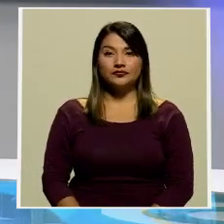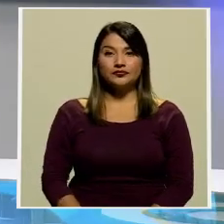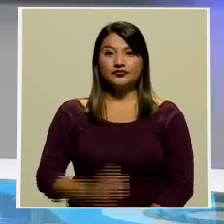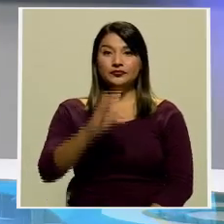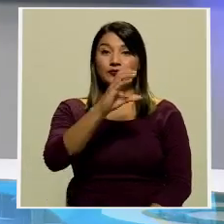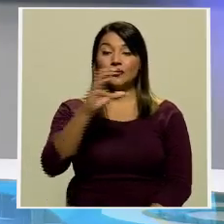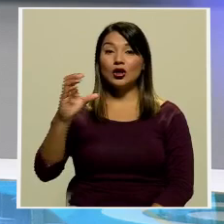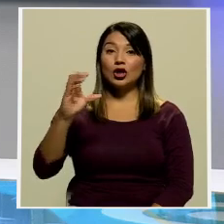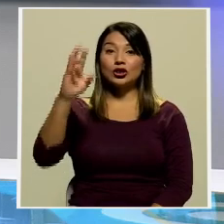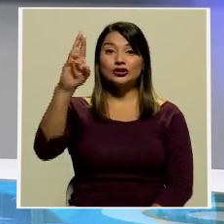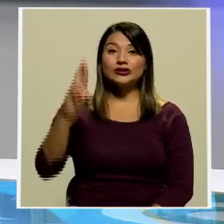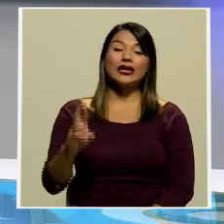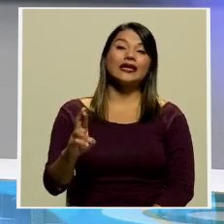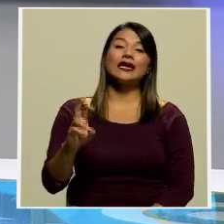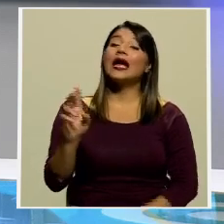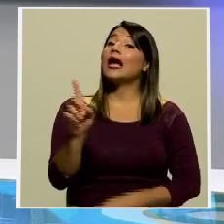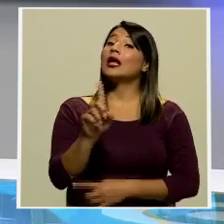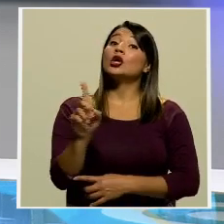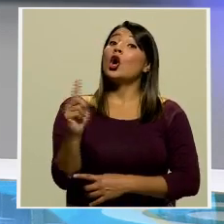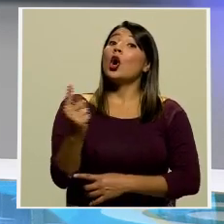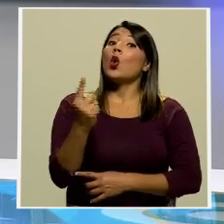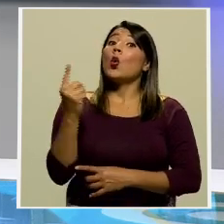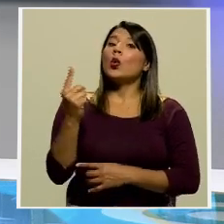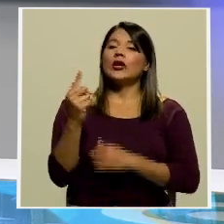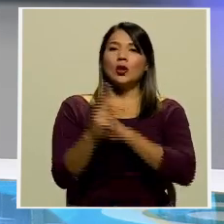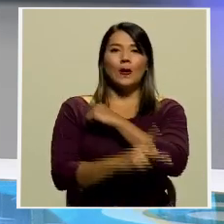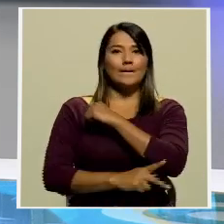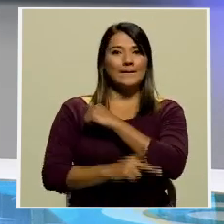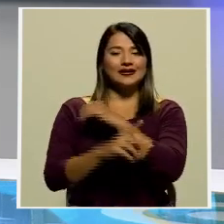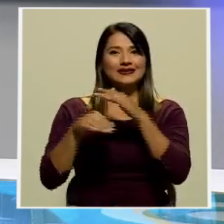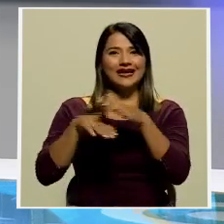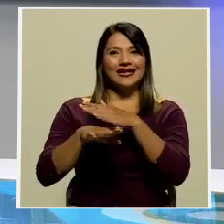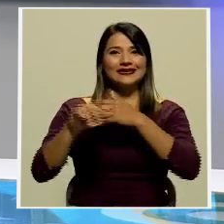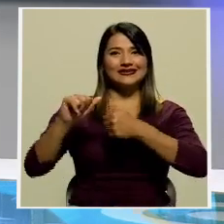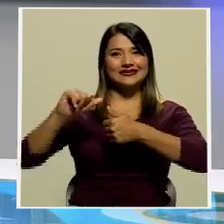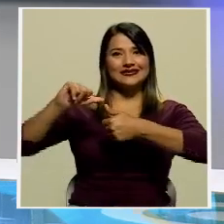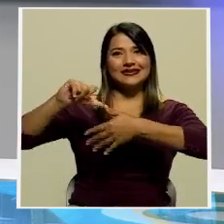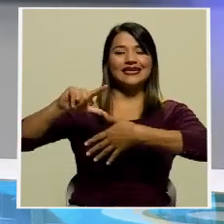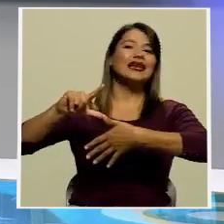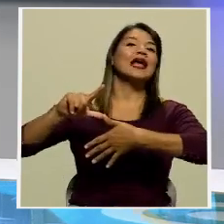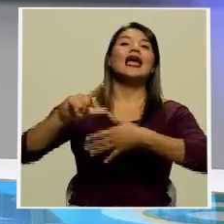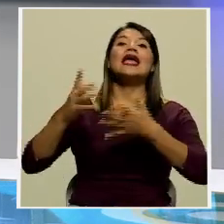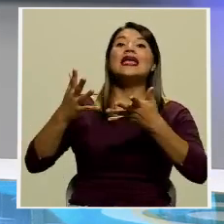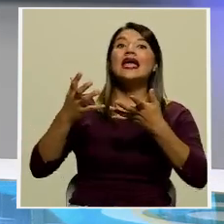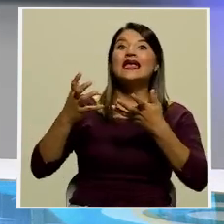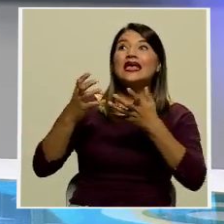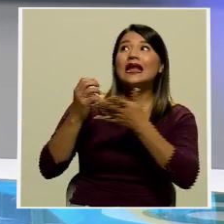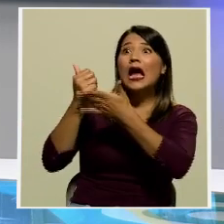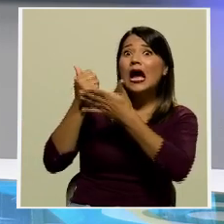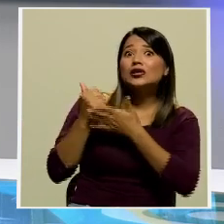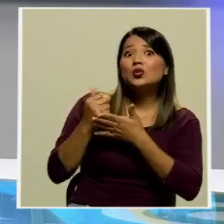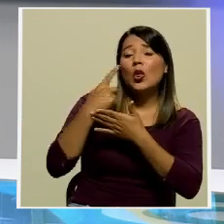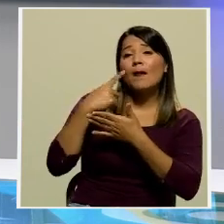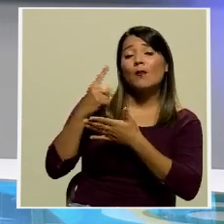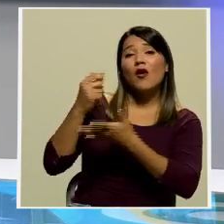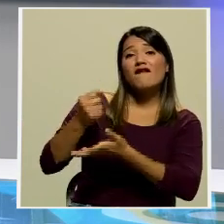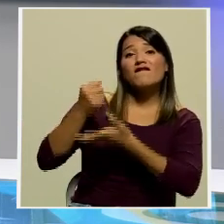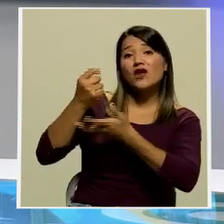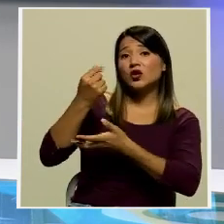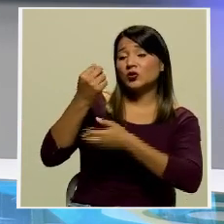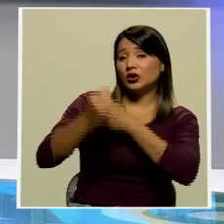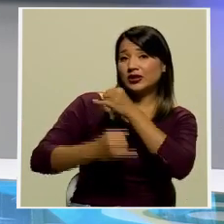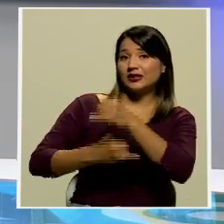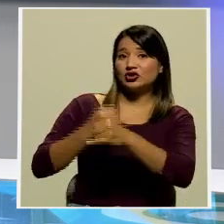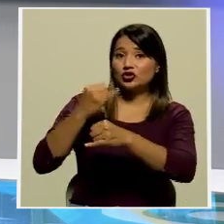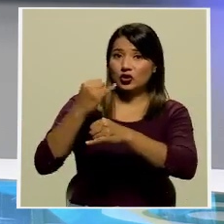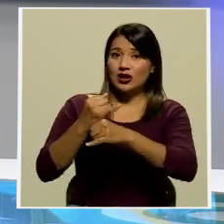Costa Rica no es el único país de Latinoamérica que busca el auxilio del Fondo Monetario Internacional